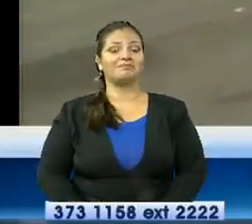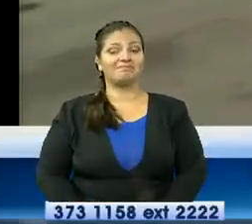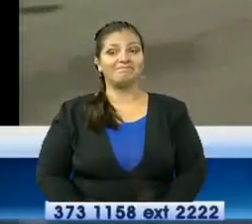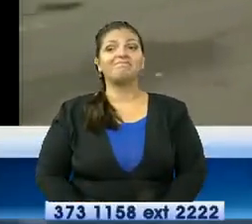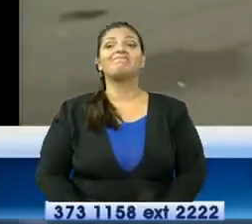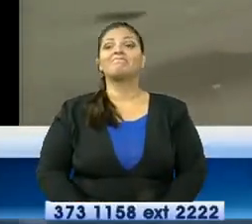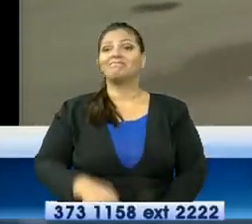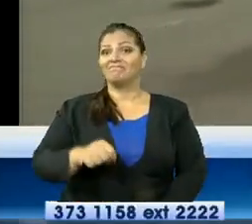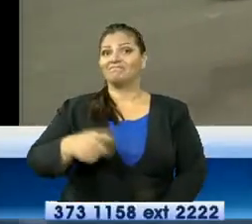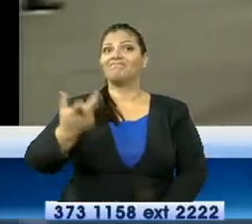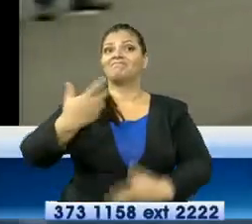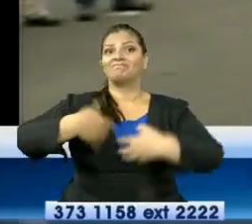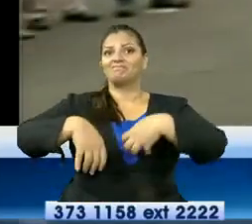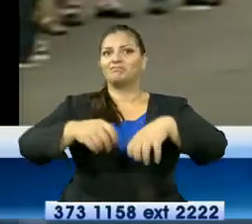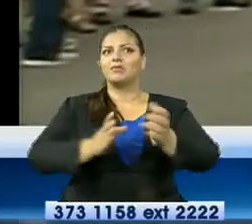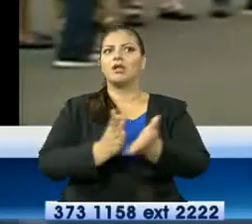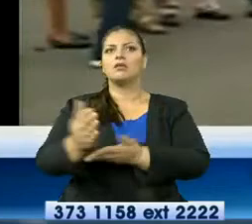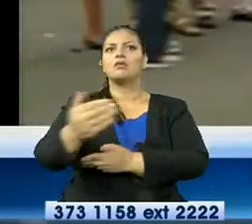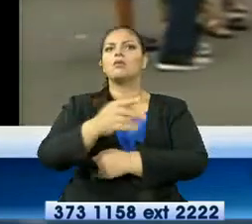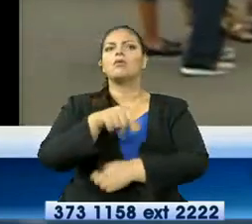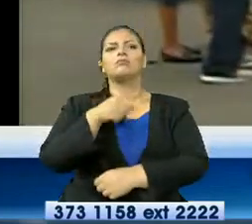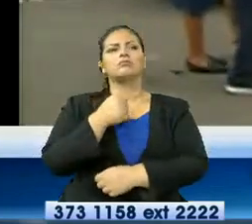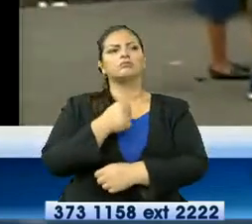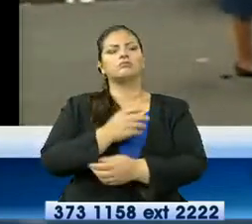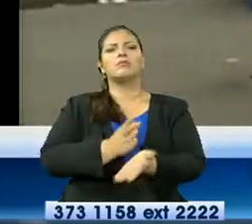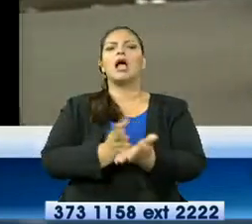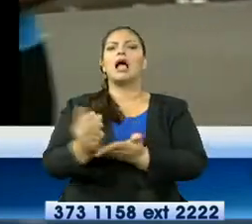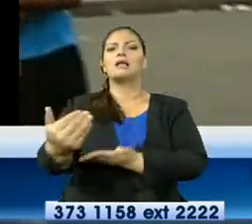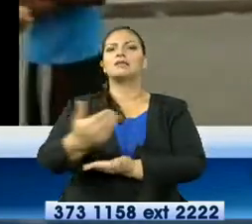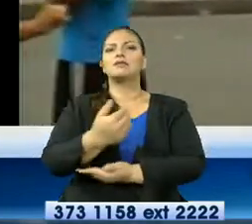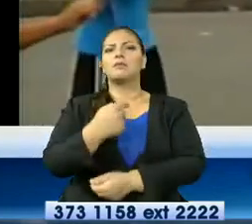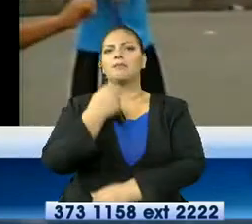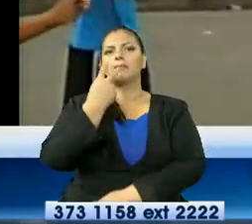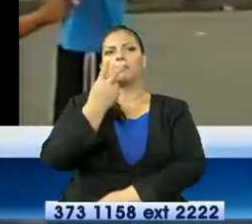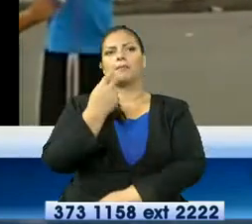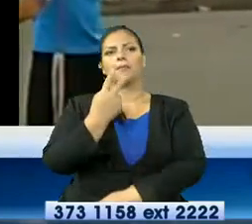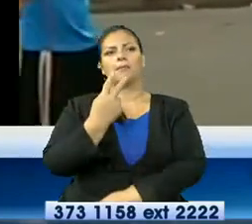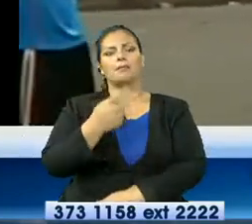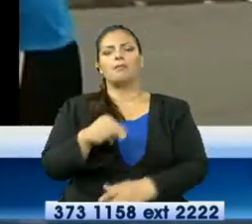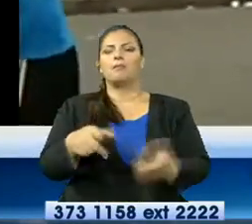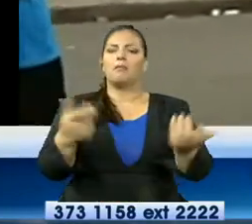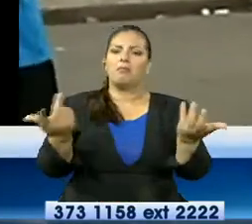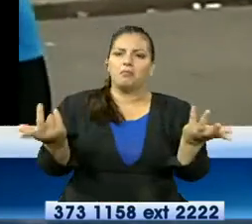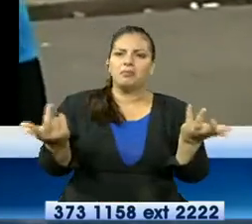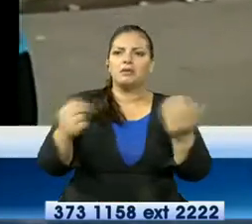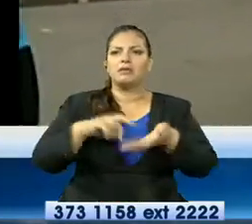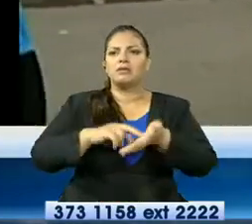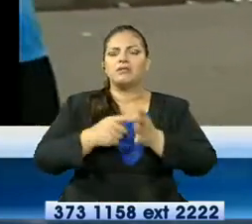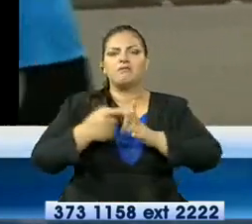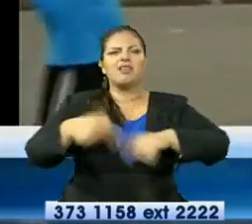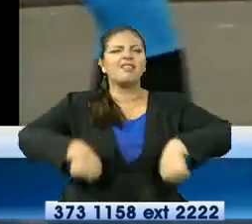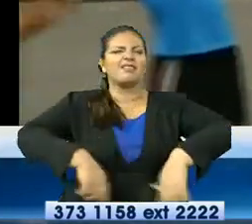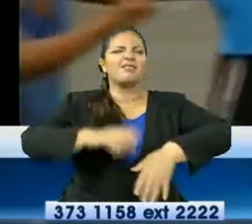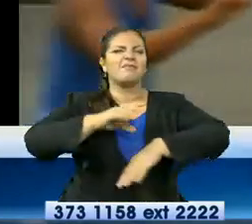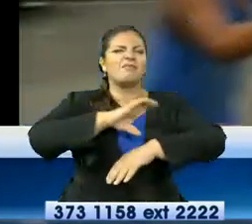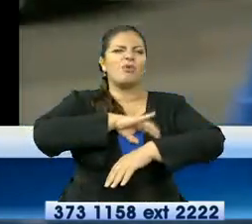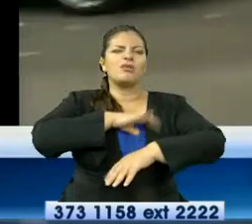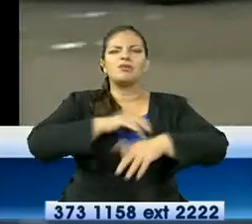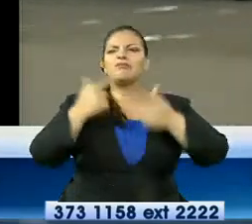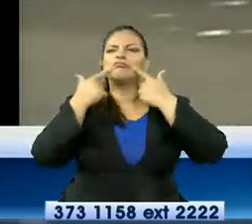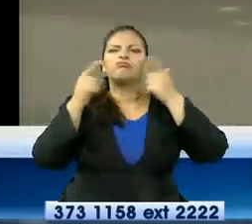es uno de los accesos aquí al sector que se encuentran como podemos ver Nosotros intervenido también en materia de